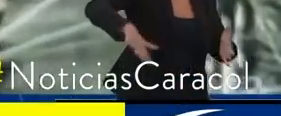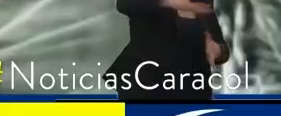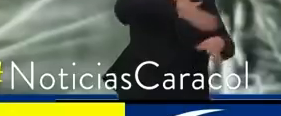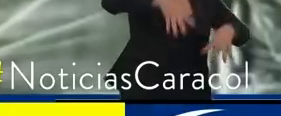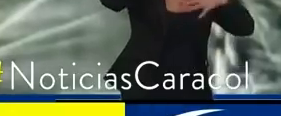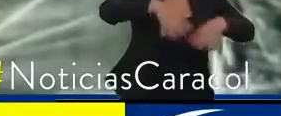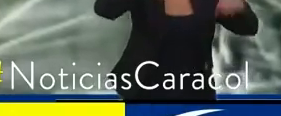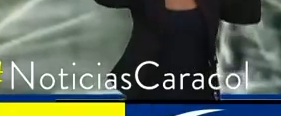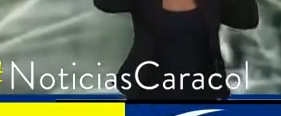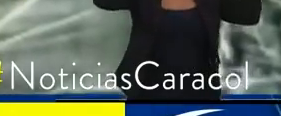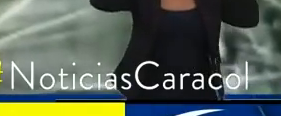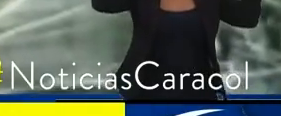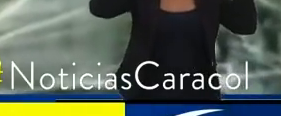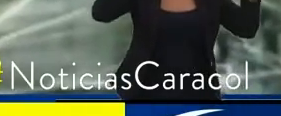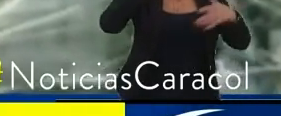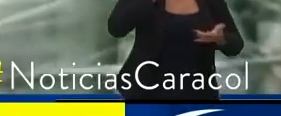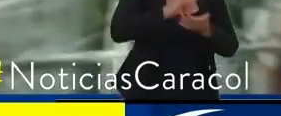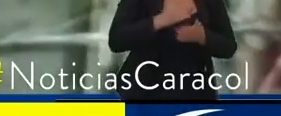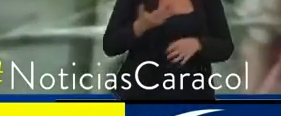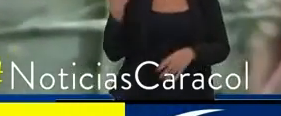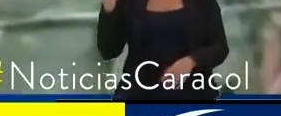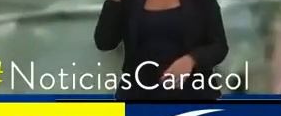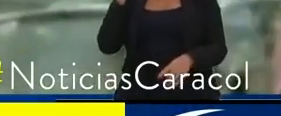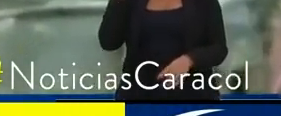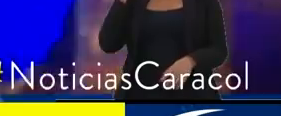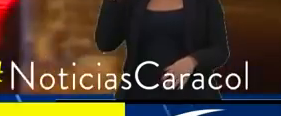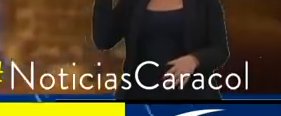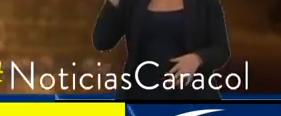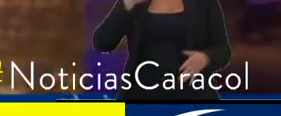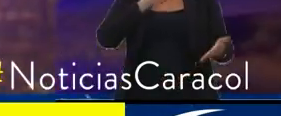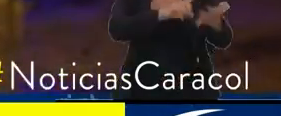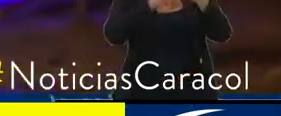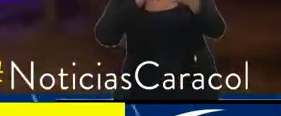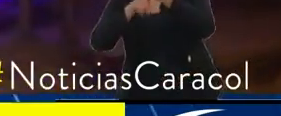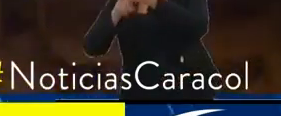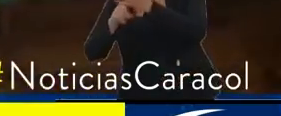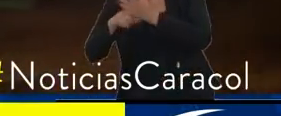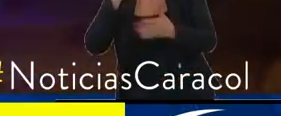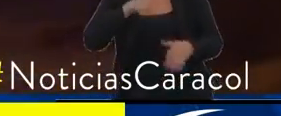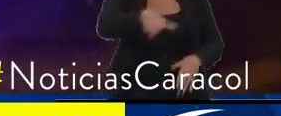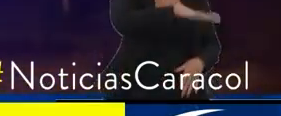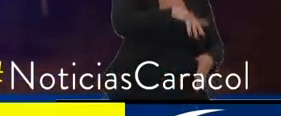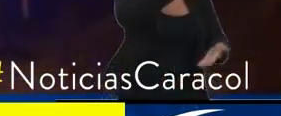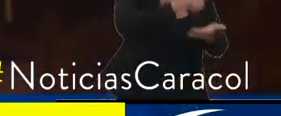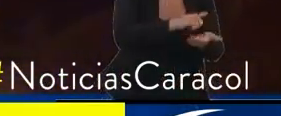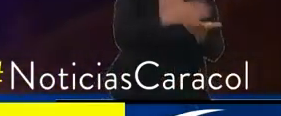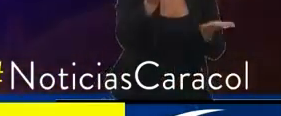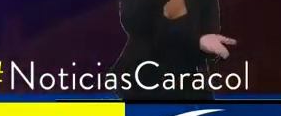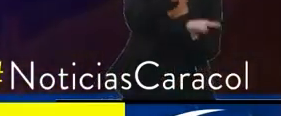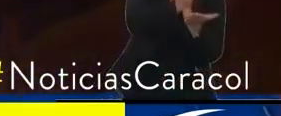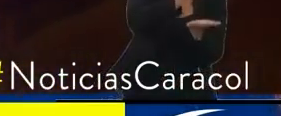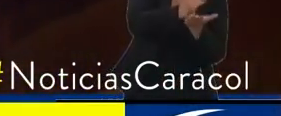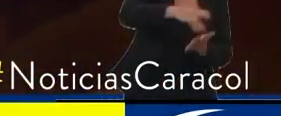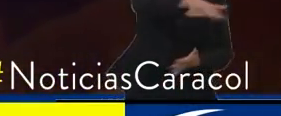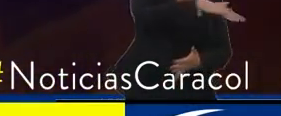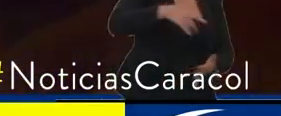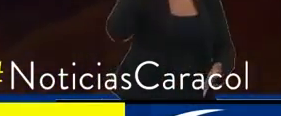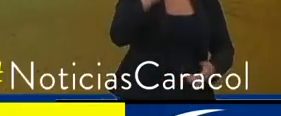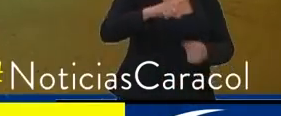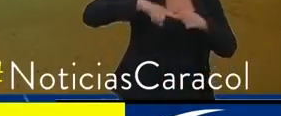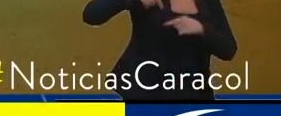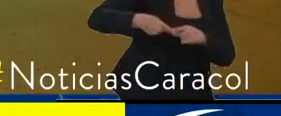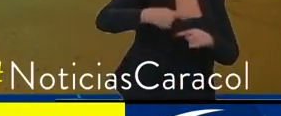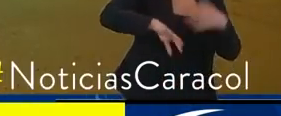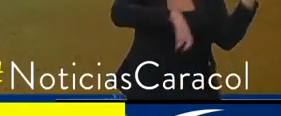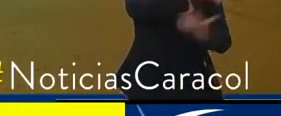en este caso en los últimos 23 días ya hemos visto que en la misma localidad es decir en usme se están presentando los